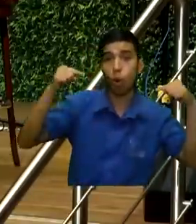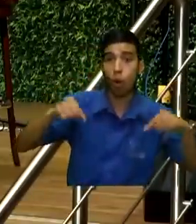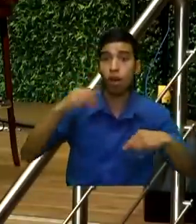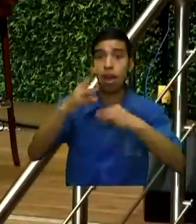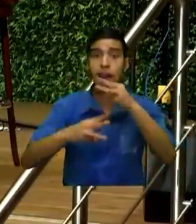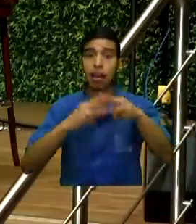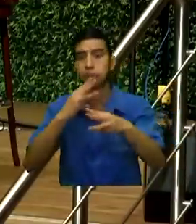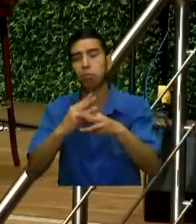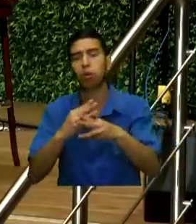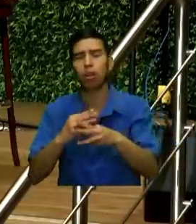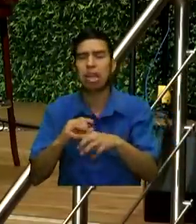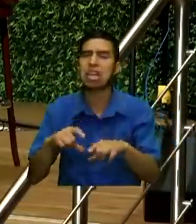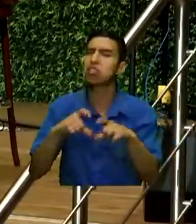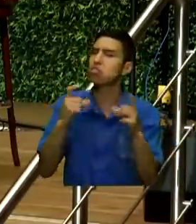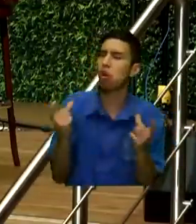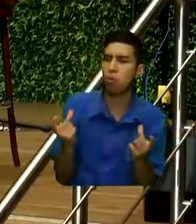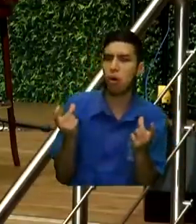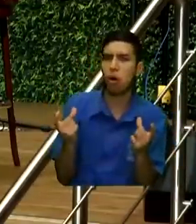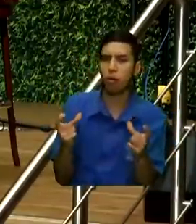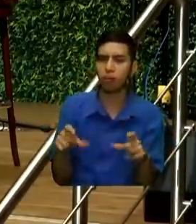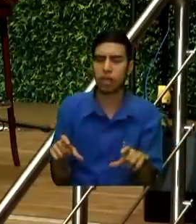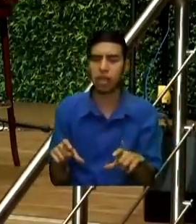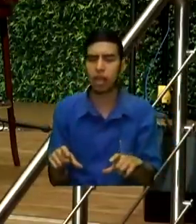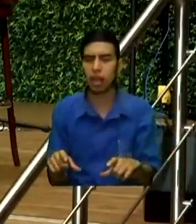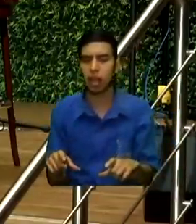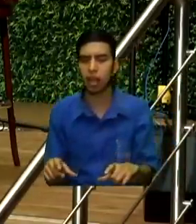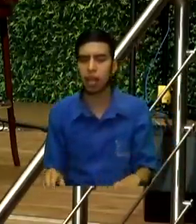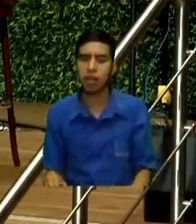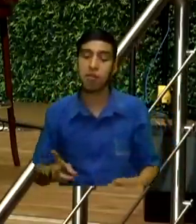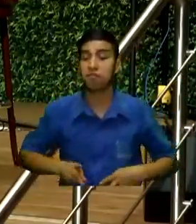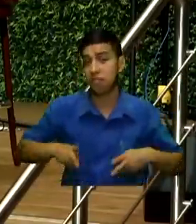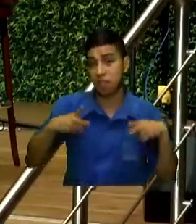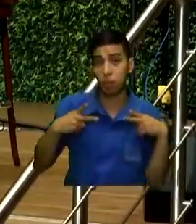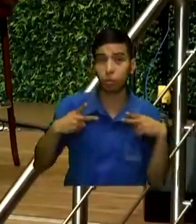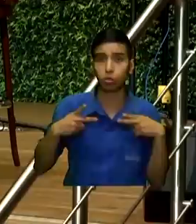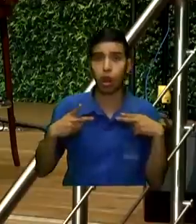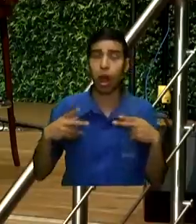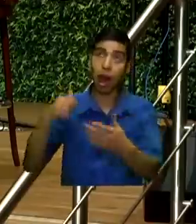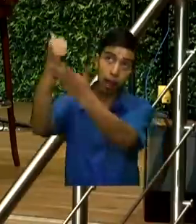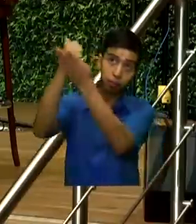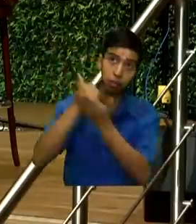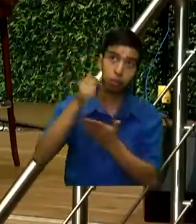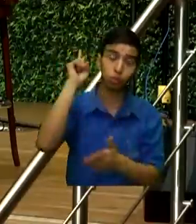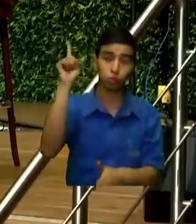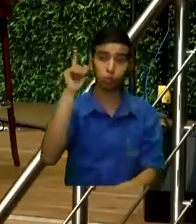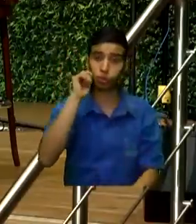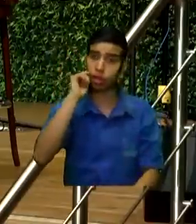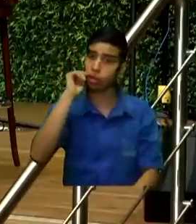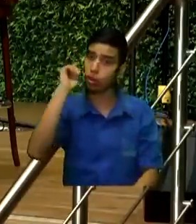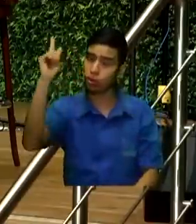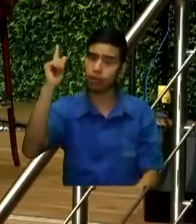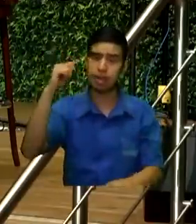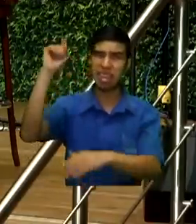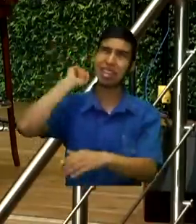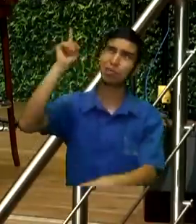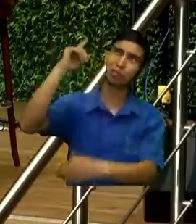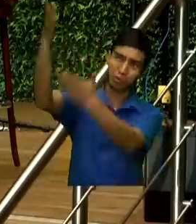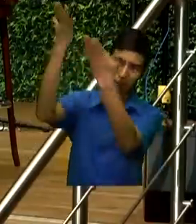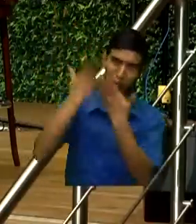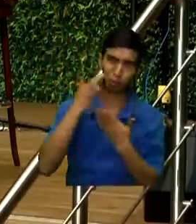cómo vivirla. En el nombre de Jesús, ayúdanos hoy, Señor, dándonos una palabra